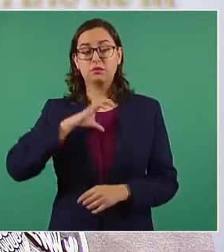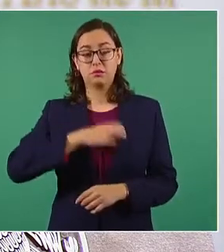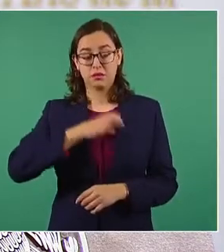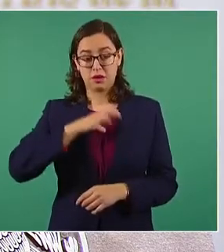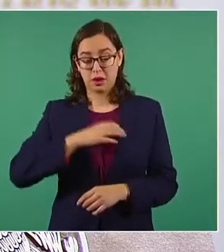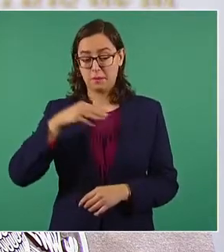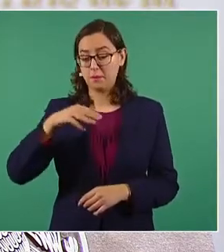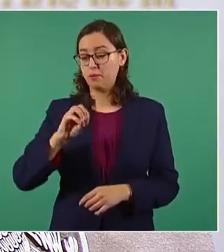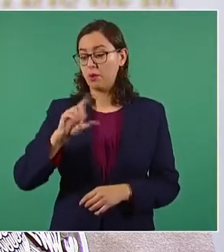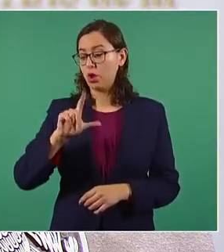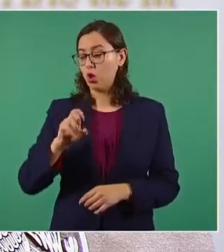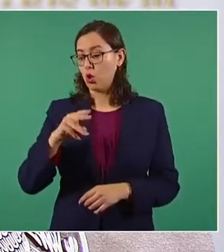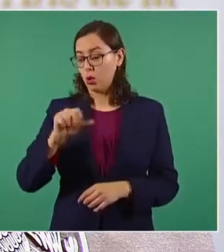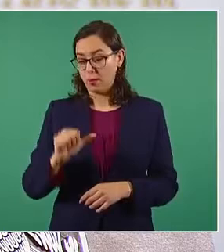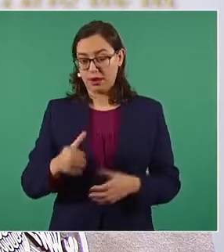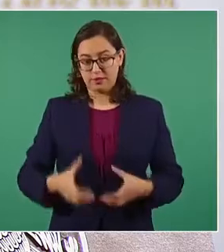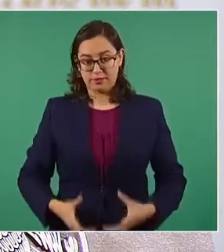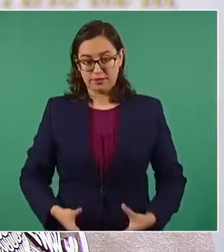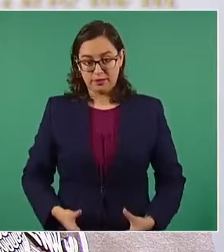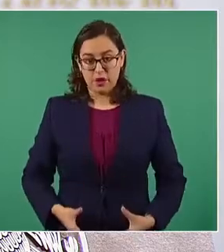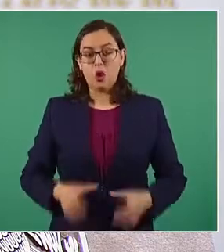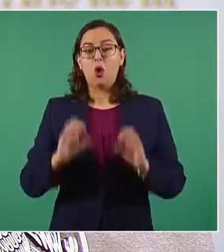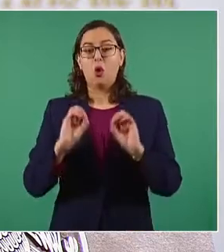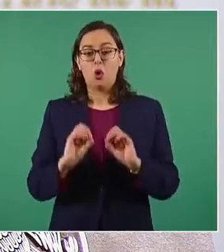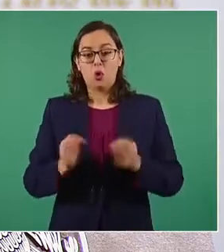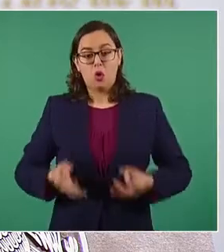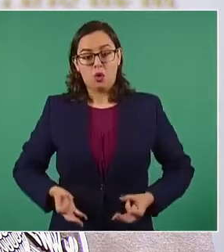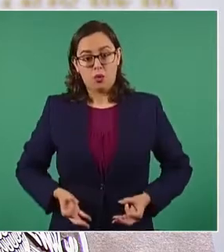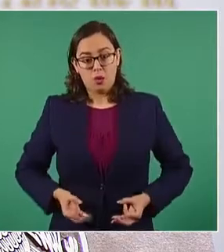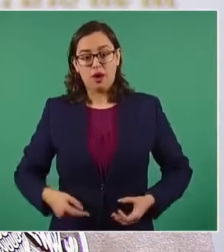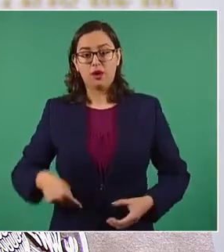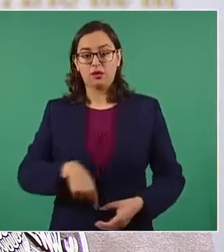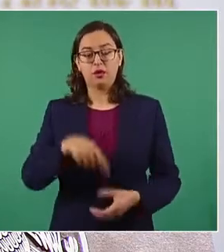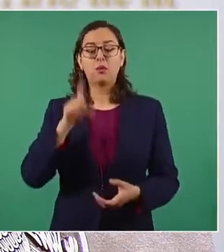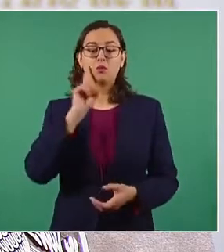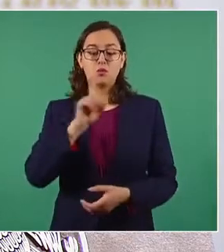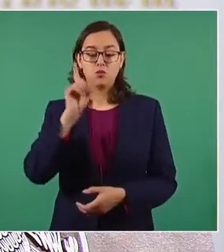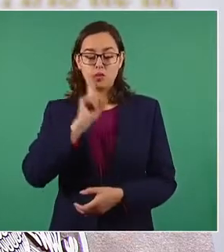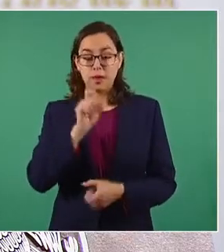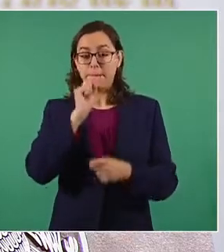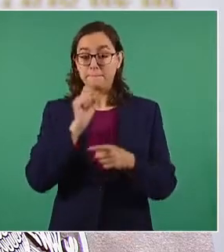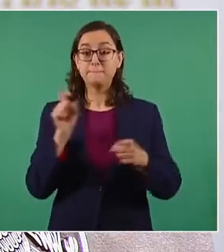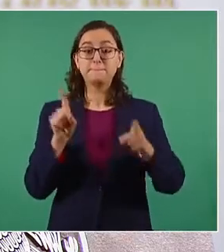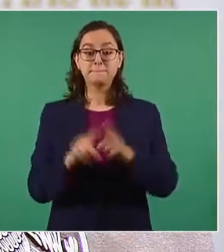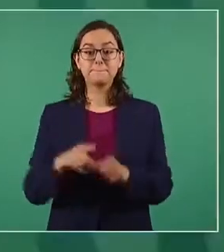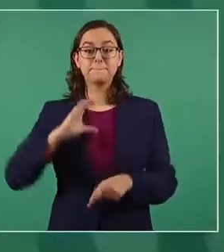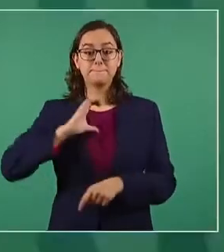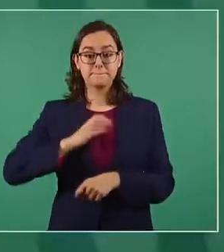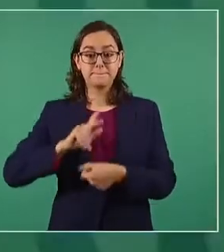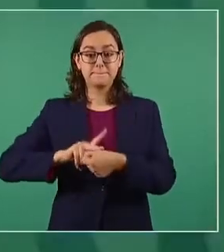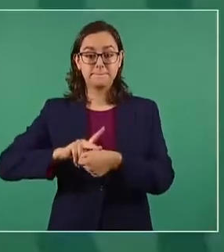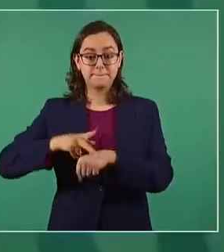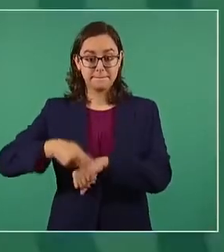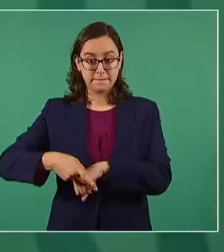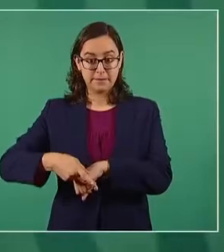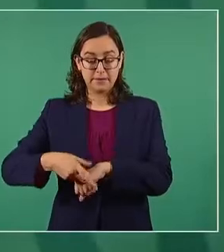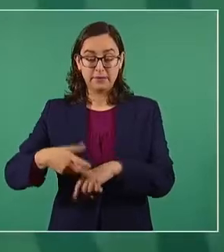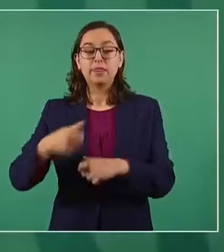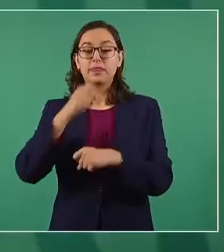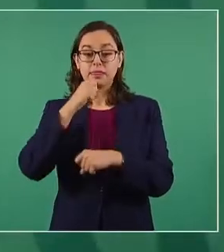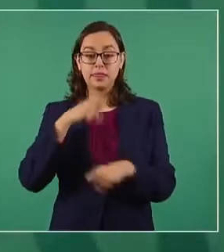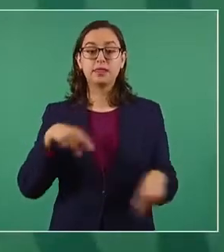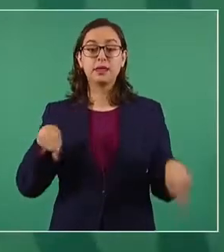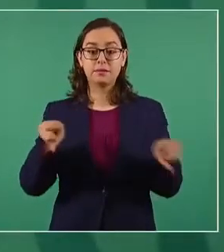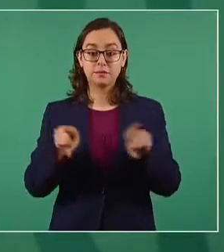y los 2 últimos, que son moléculas nuevas de uso en el cáncer de piel, que como ustedes saben es